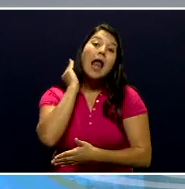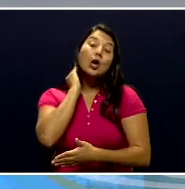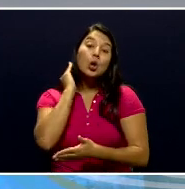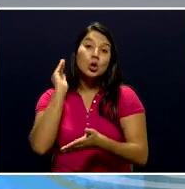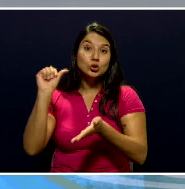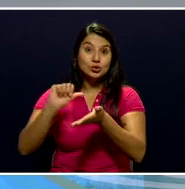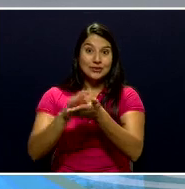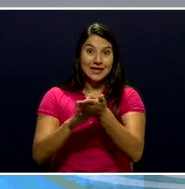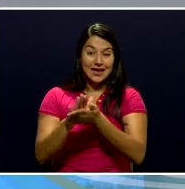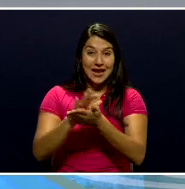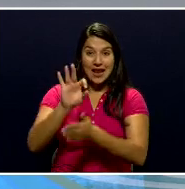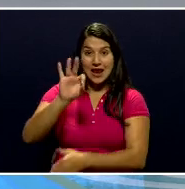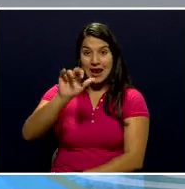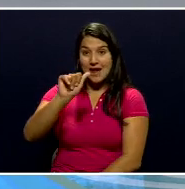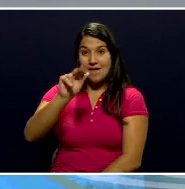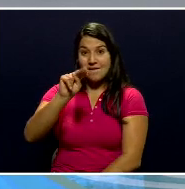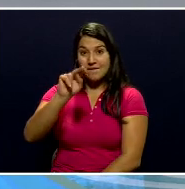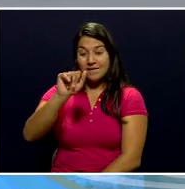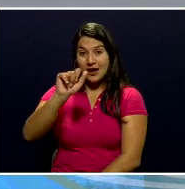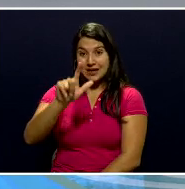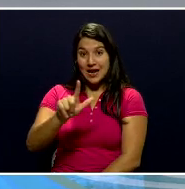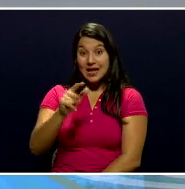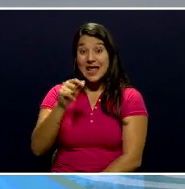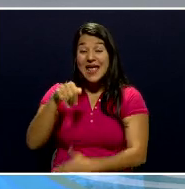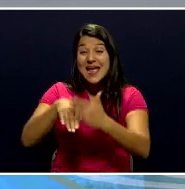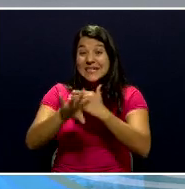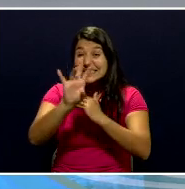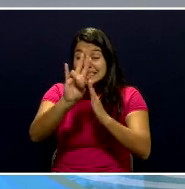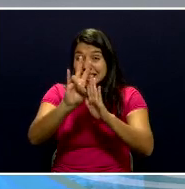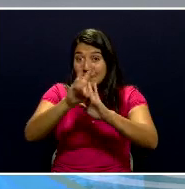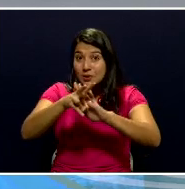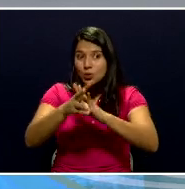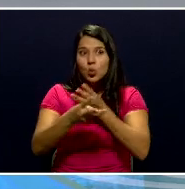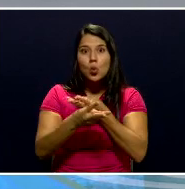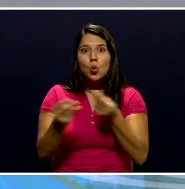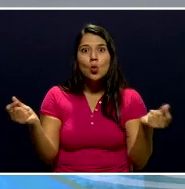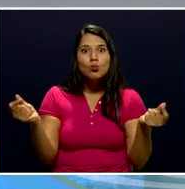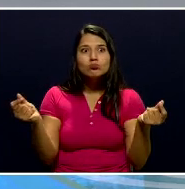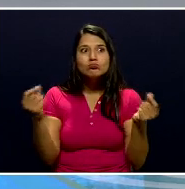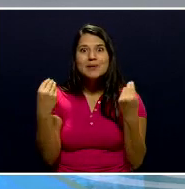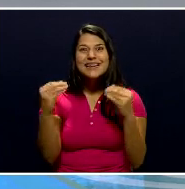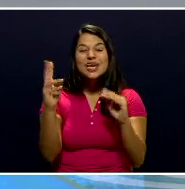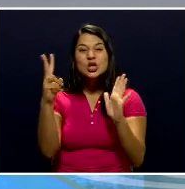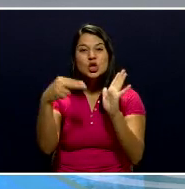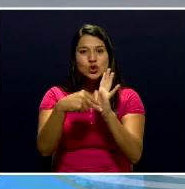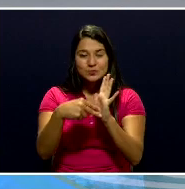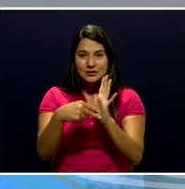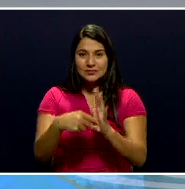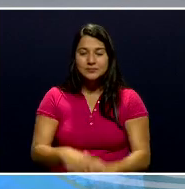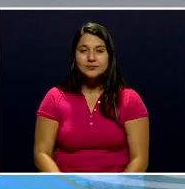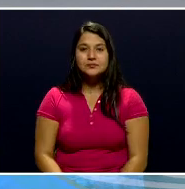FANAL. Según la entidad, en 7 minutos se agotaron las 2.000 unidades disponibles.